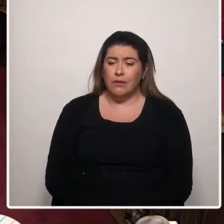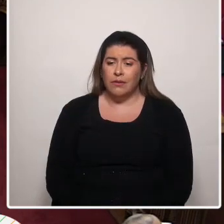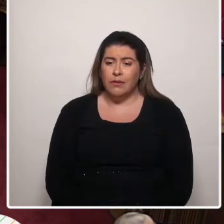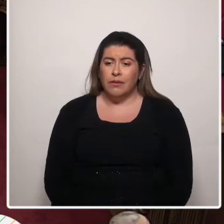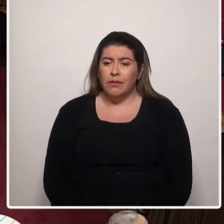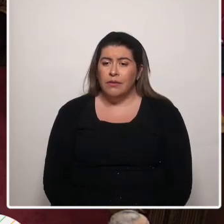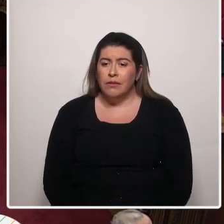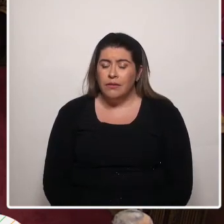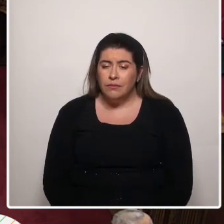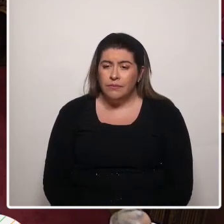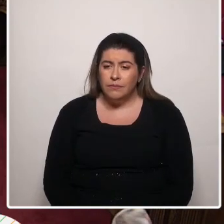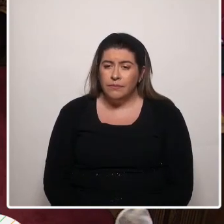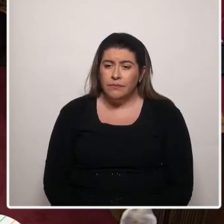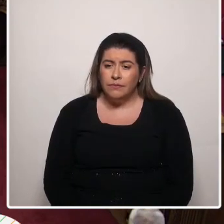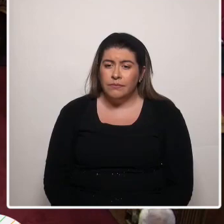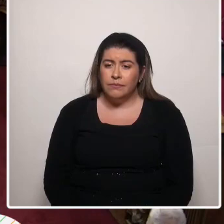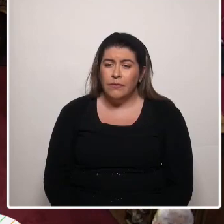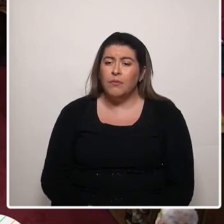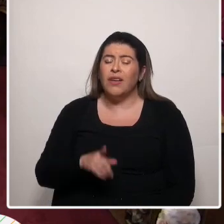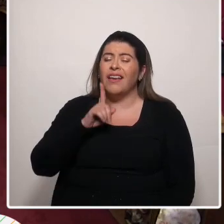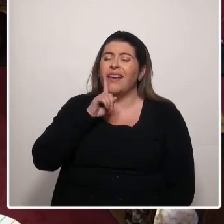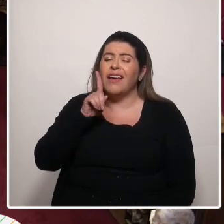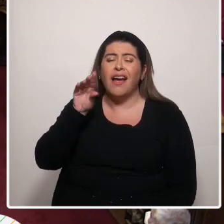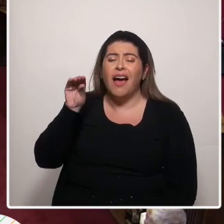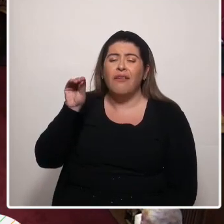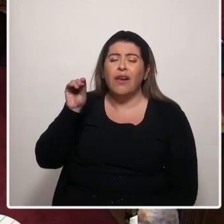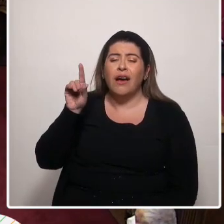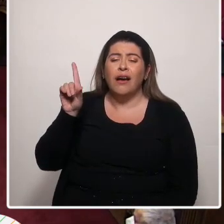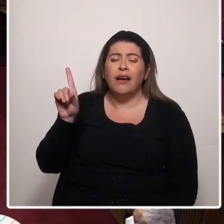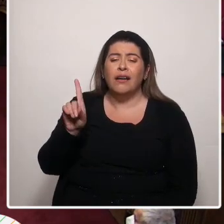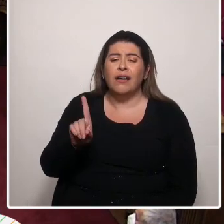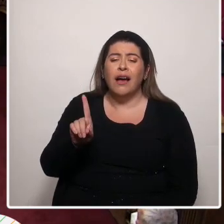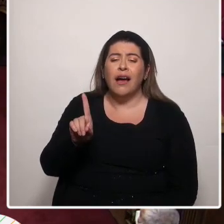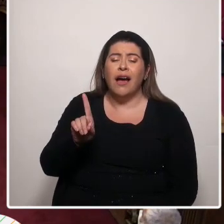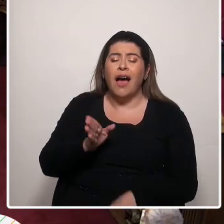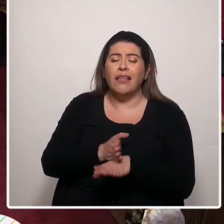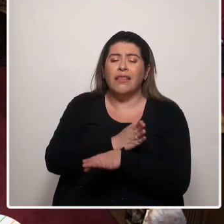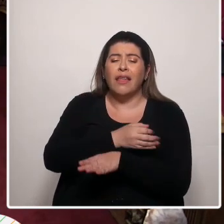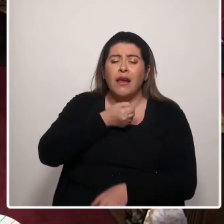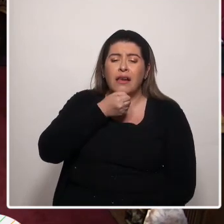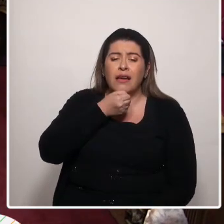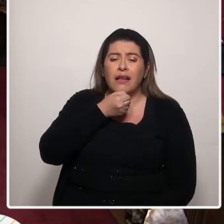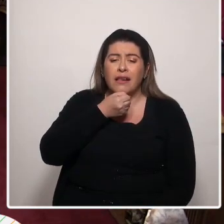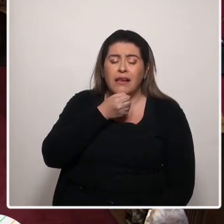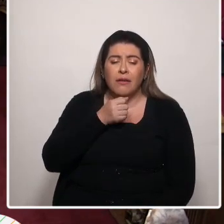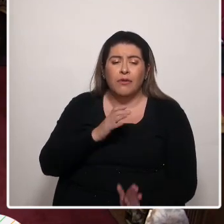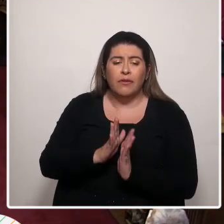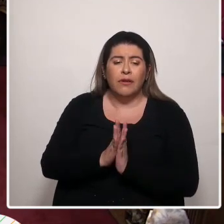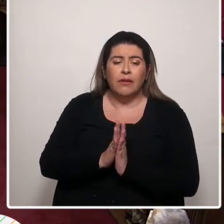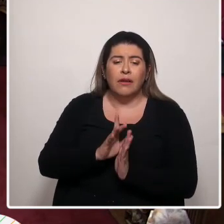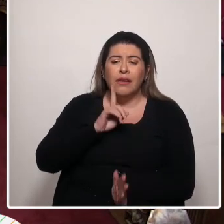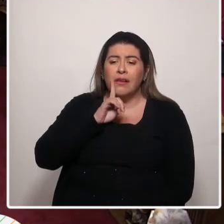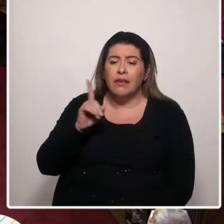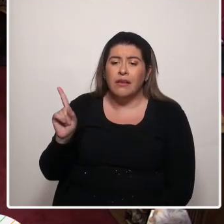Buenas tardes. ¿Puede identificarse, por favor, antes de usar de la palabra?